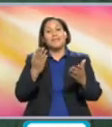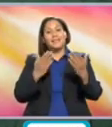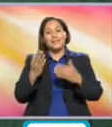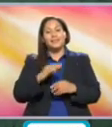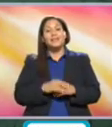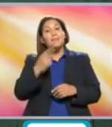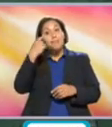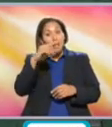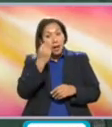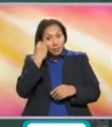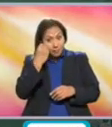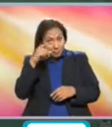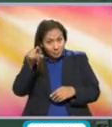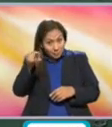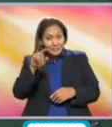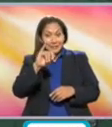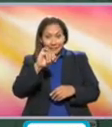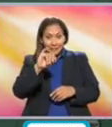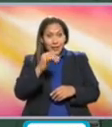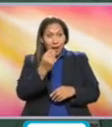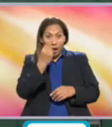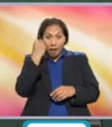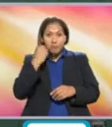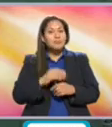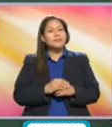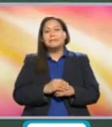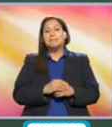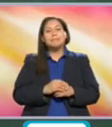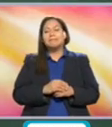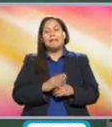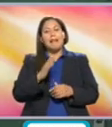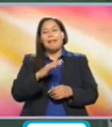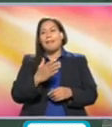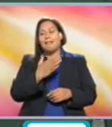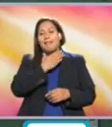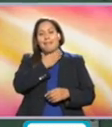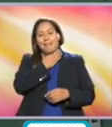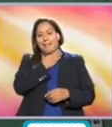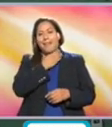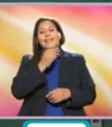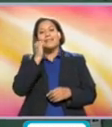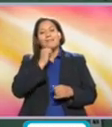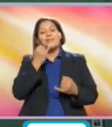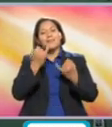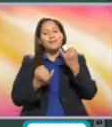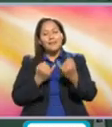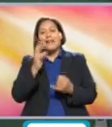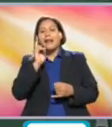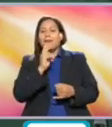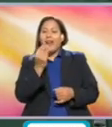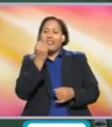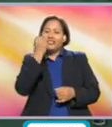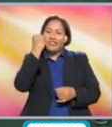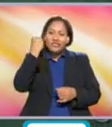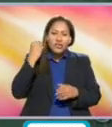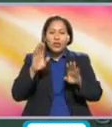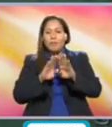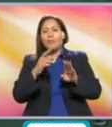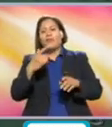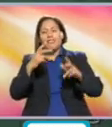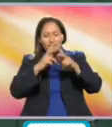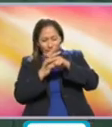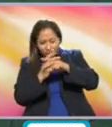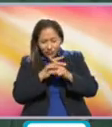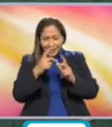se la comiera? para que se la comiera. ¿Se la comió? No, porque nosotros siempre jugábamos que vamos a tragar como gladiador, y